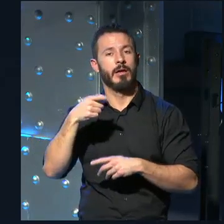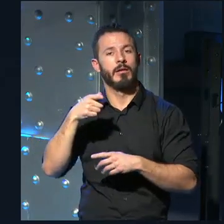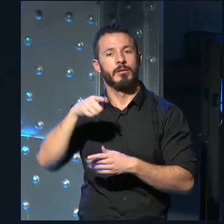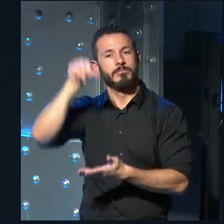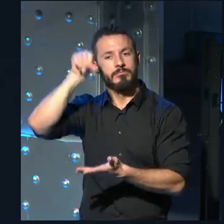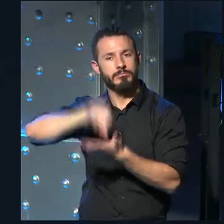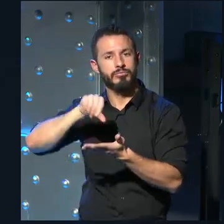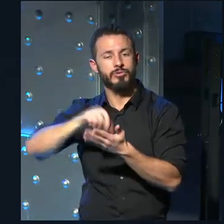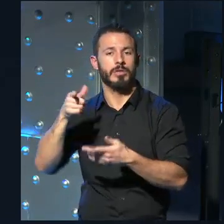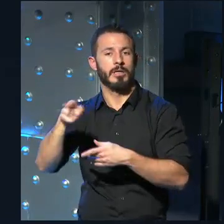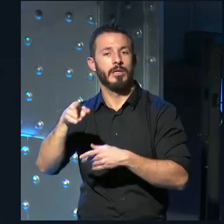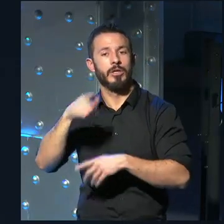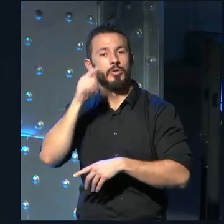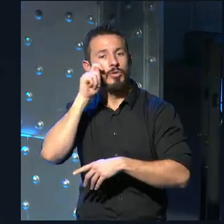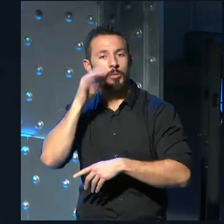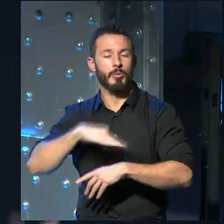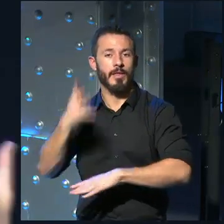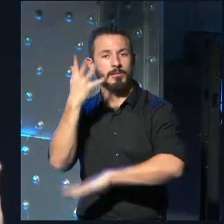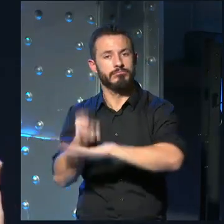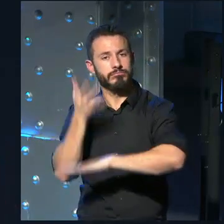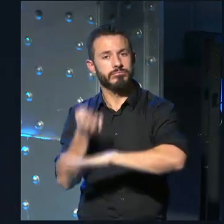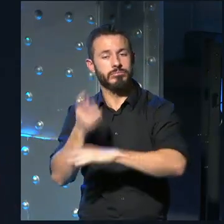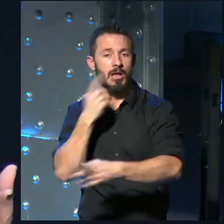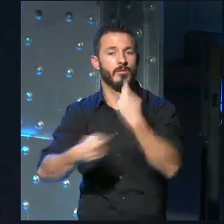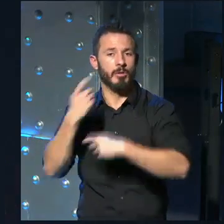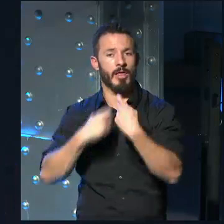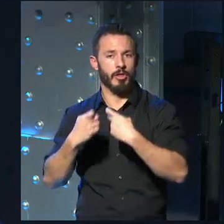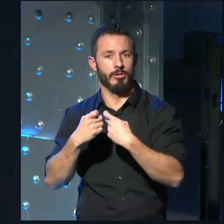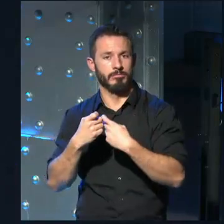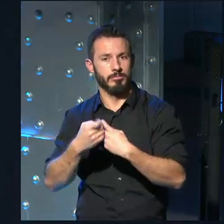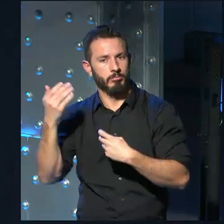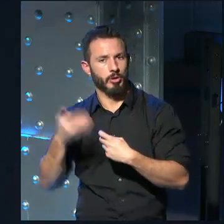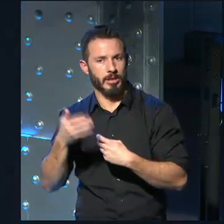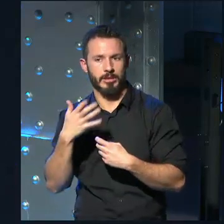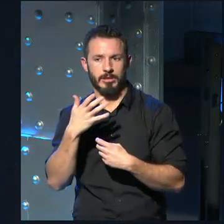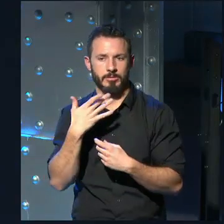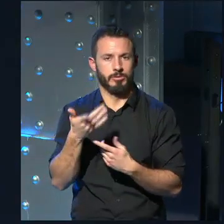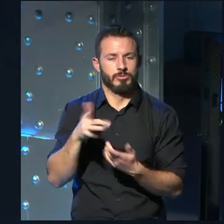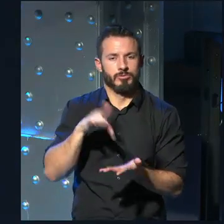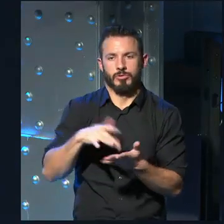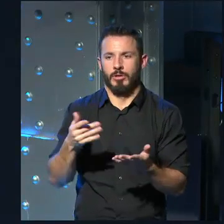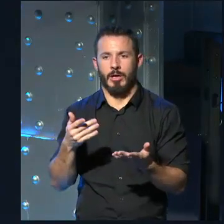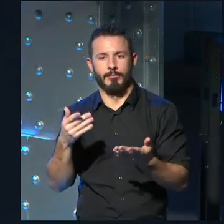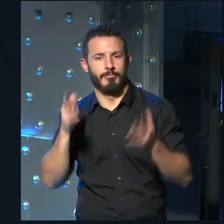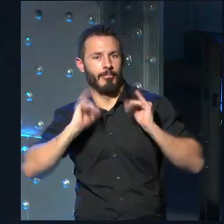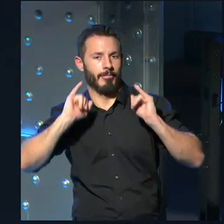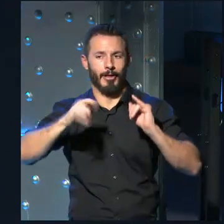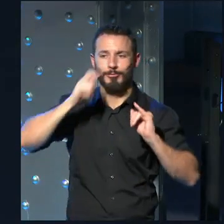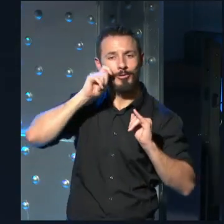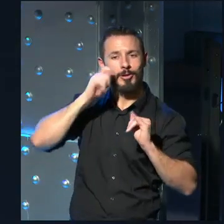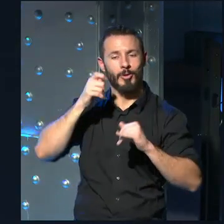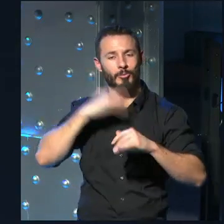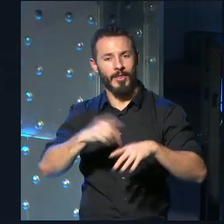los turistas se pueden descargar información relevante para ese momento que están disfrutando